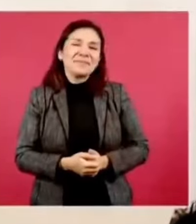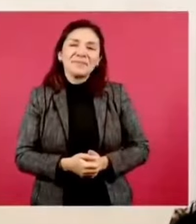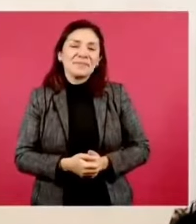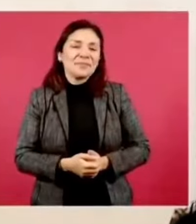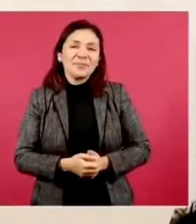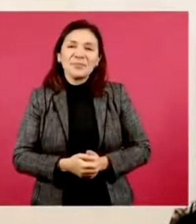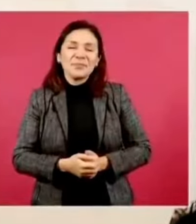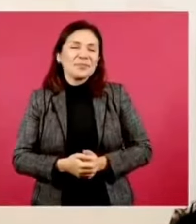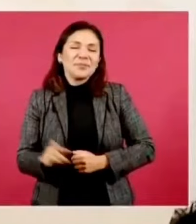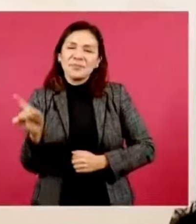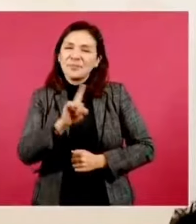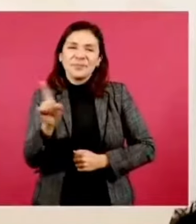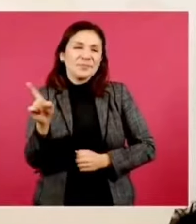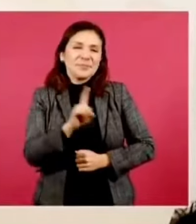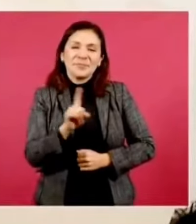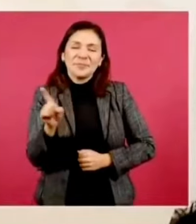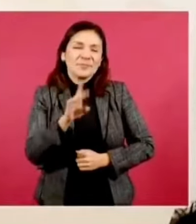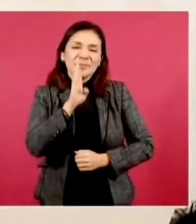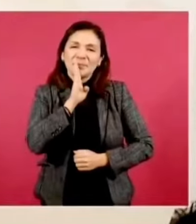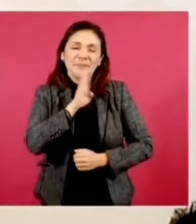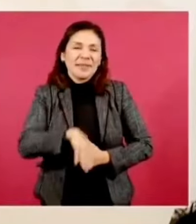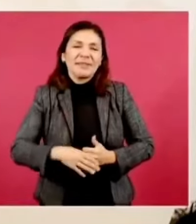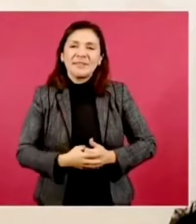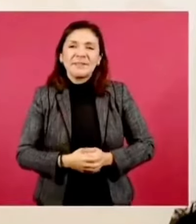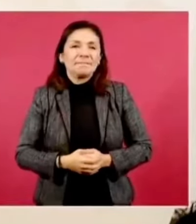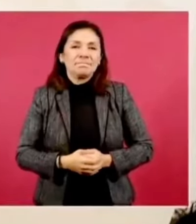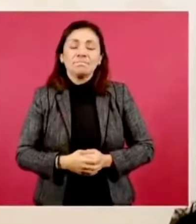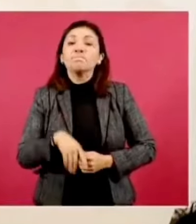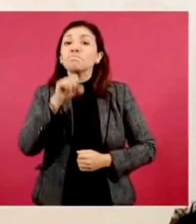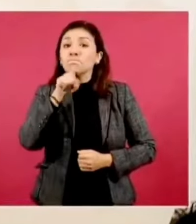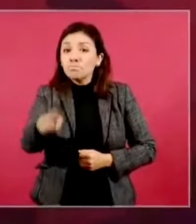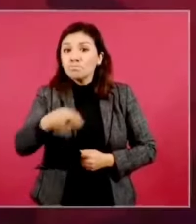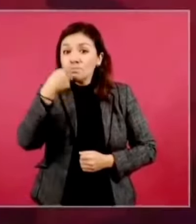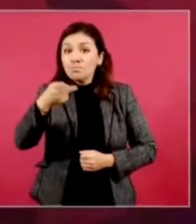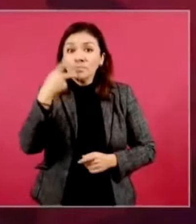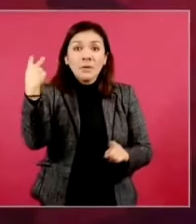No, mal. No. Lo mismo dijo del de Veracruz.